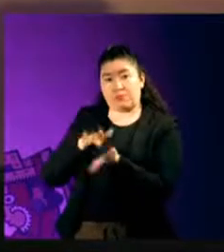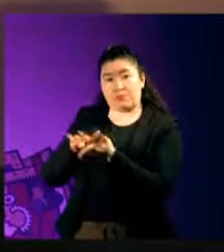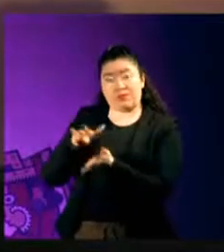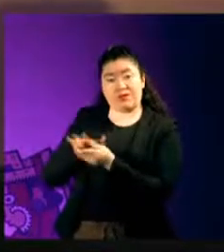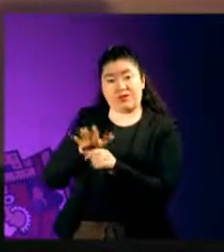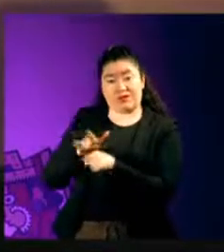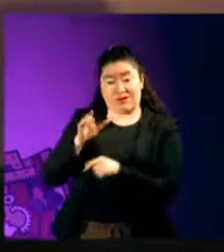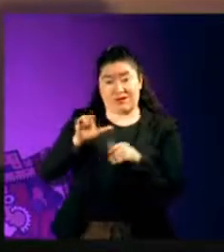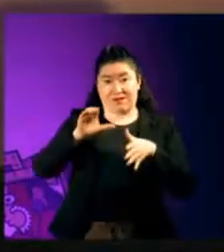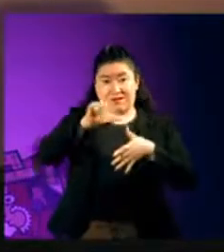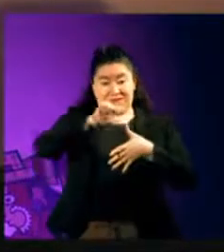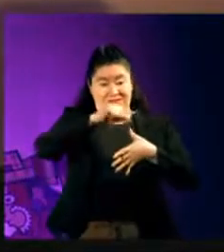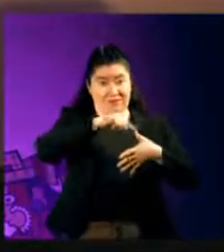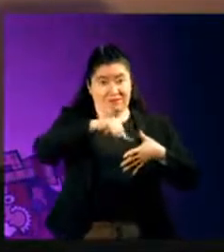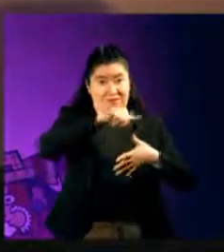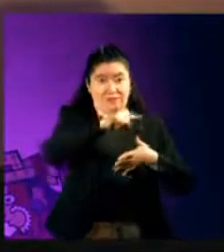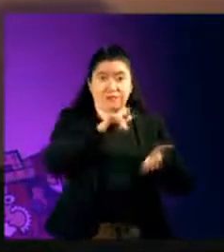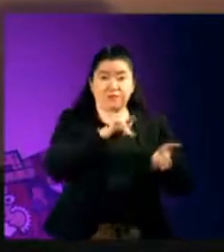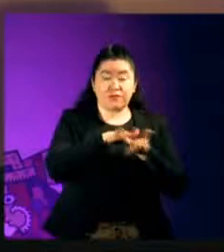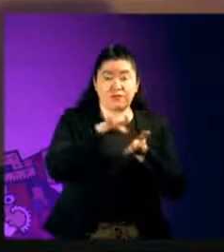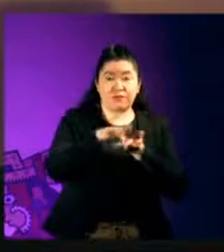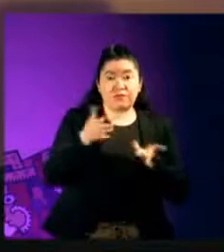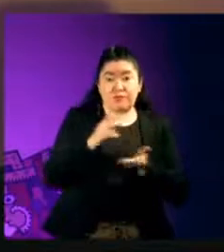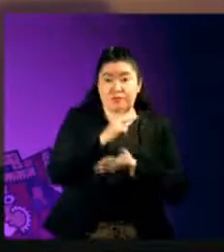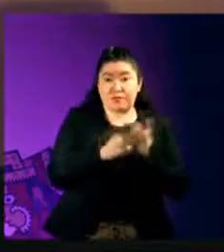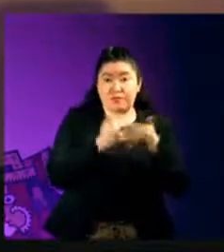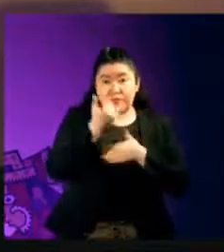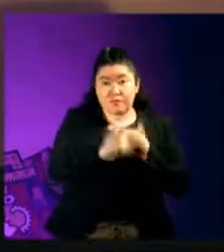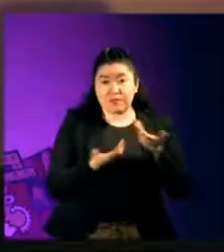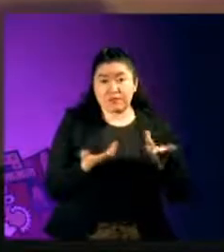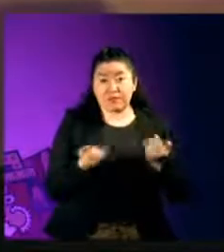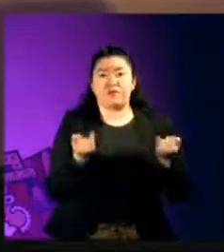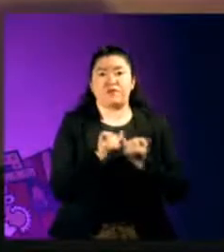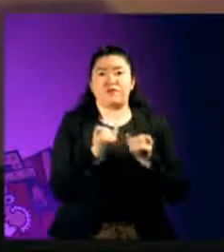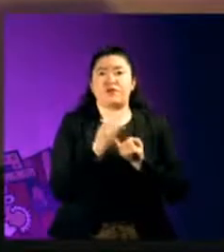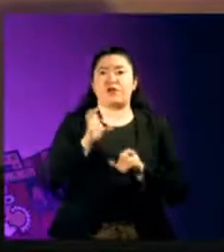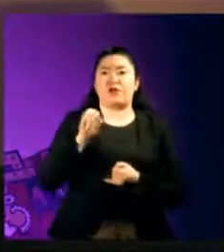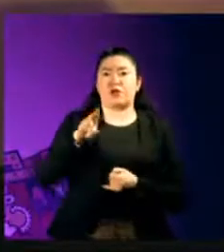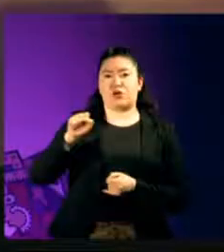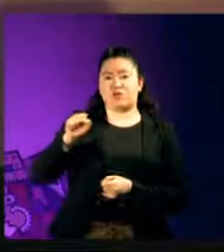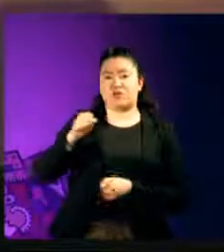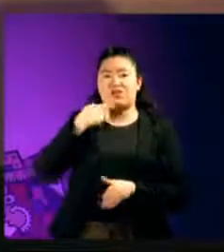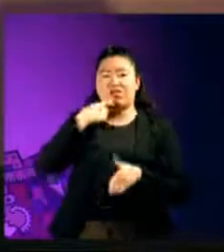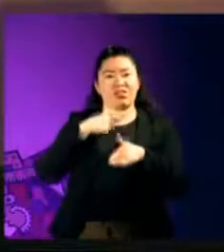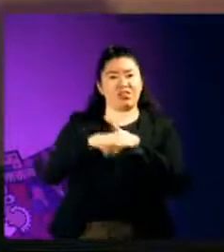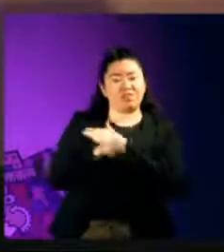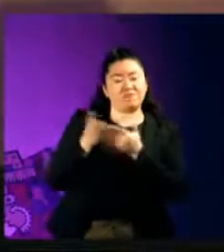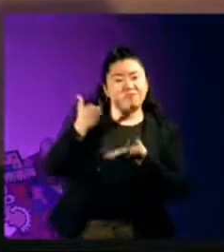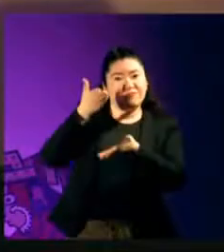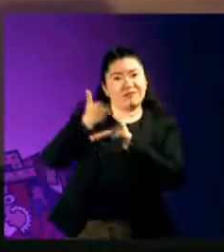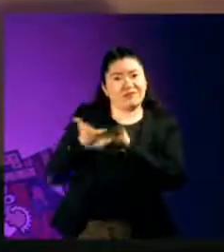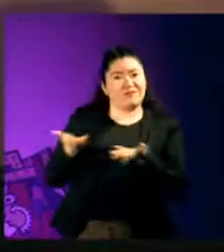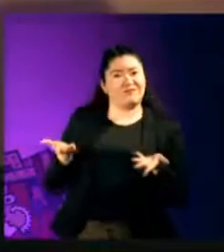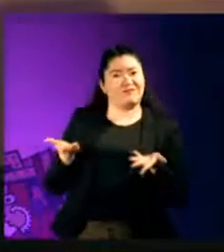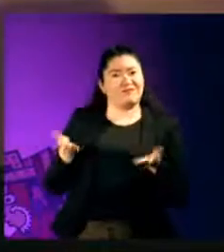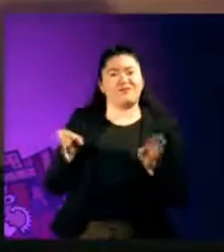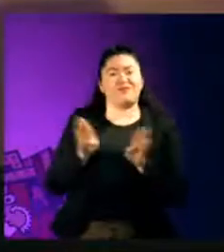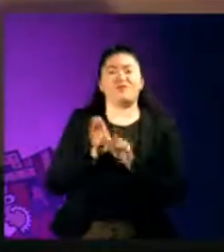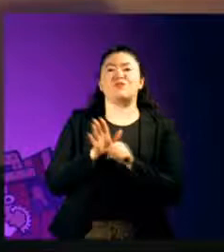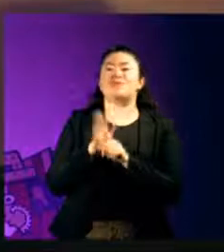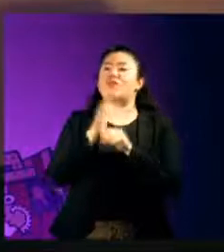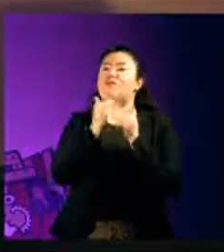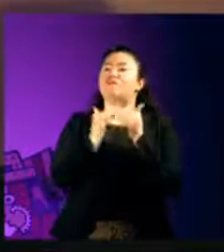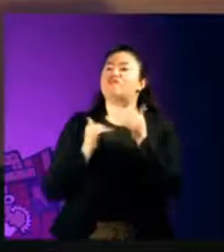centroamérica a ver spearing se va a hablar en la onu sobre la corrupción donde esta ese esa superioridad